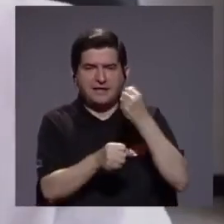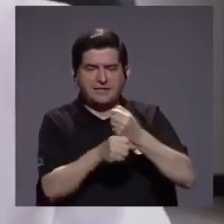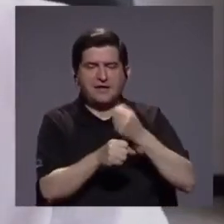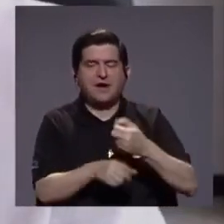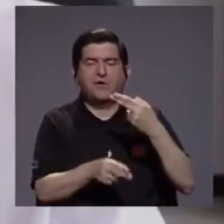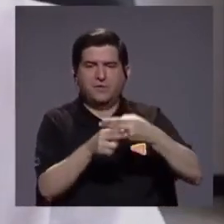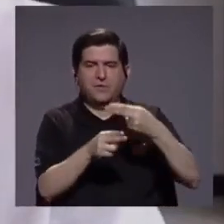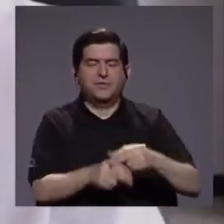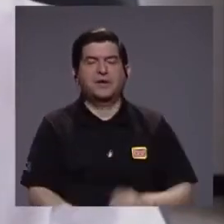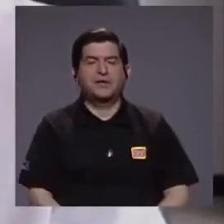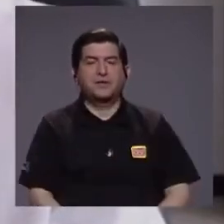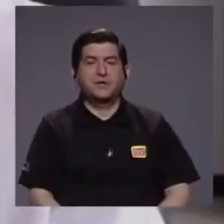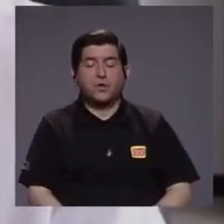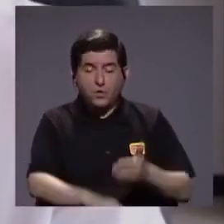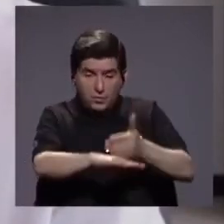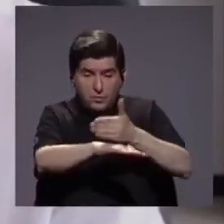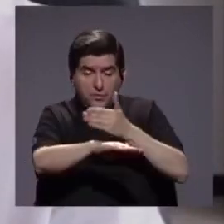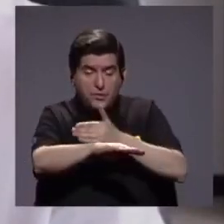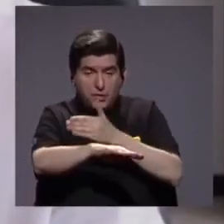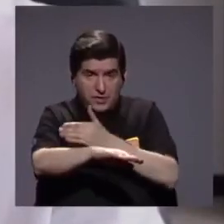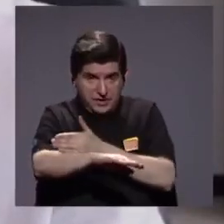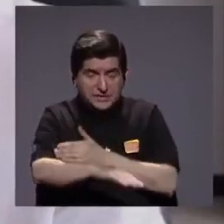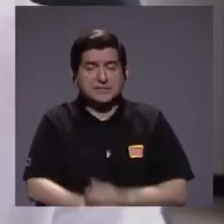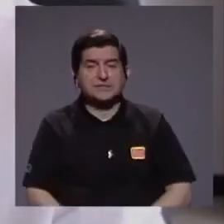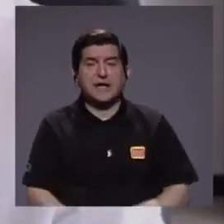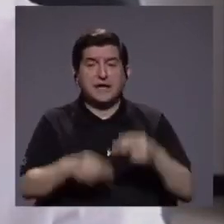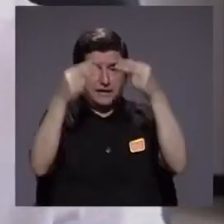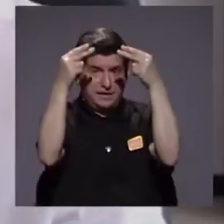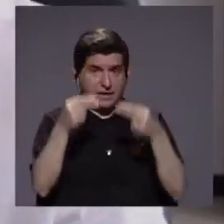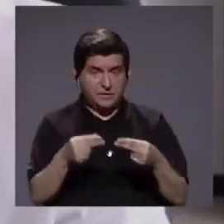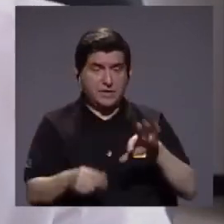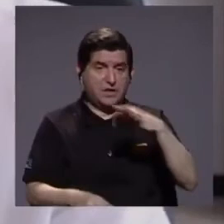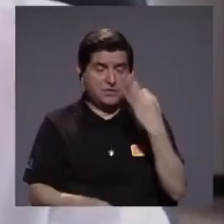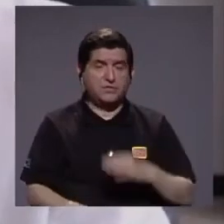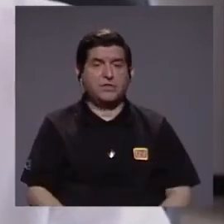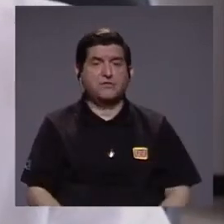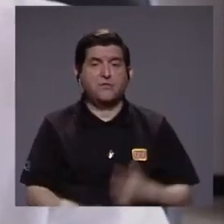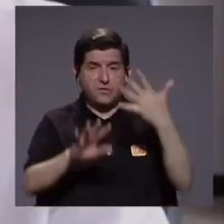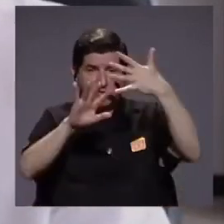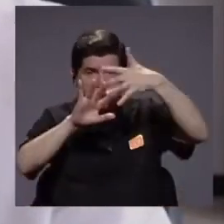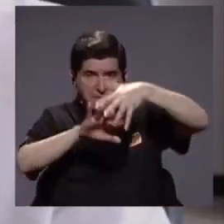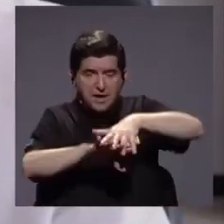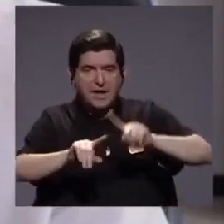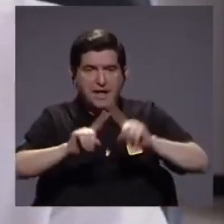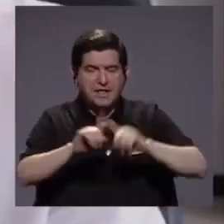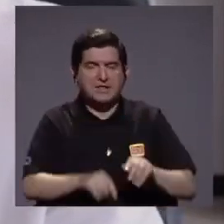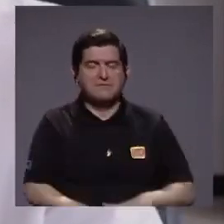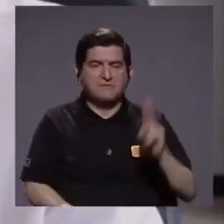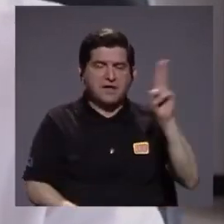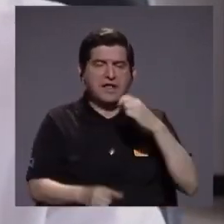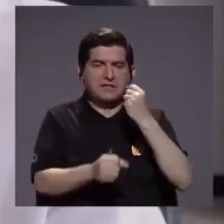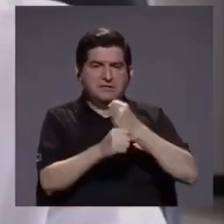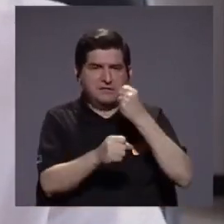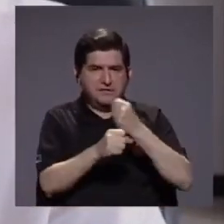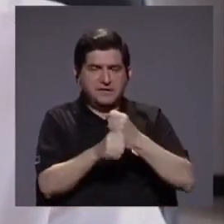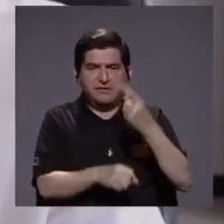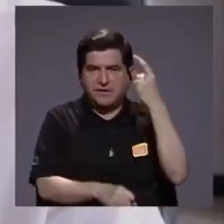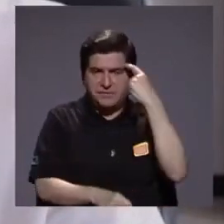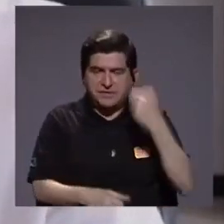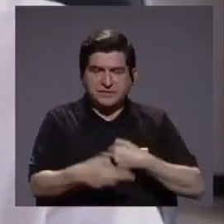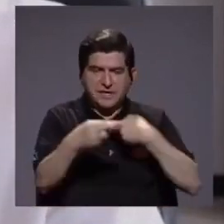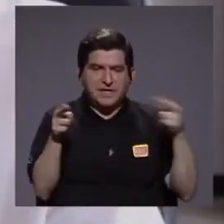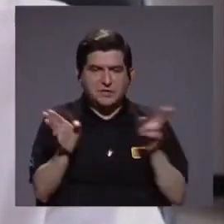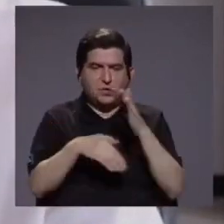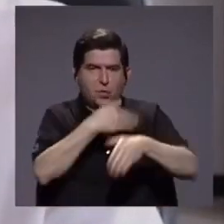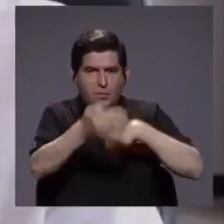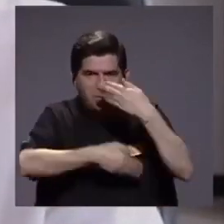El crecimiento presupuestario se hará progresivamente y se hará de manera integrada con otras unidades dispuestas a trabajar por la